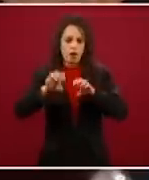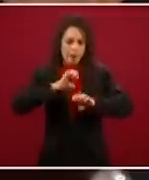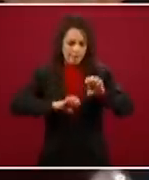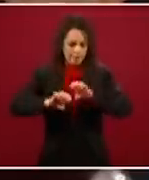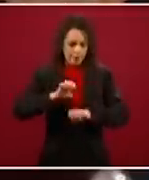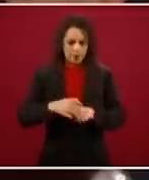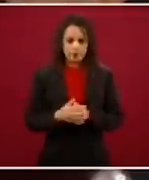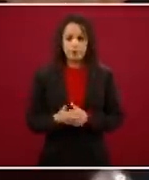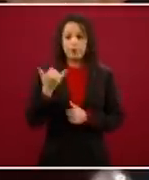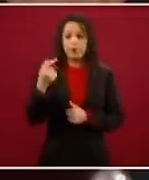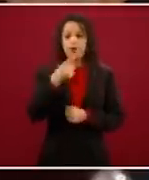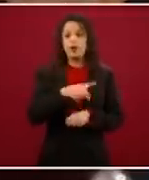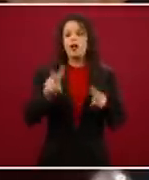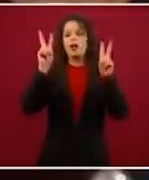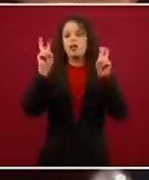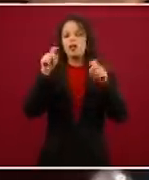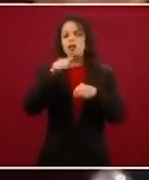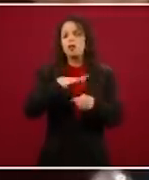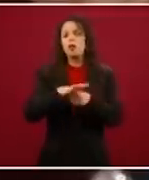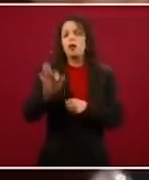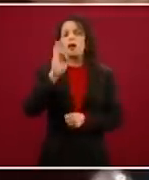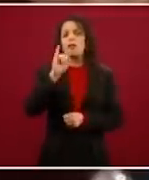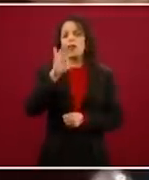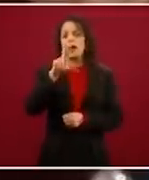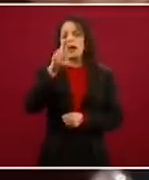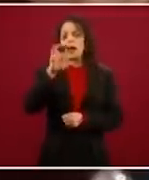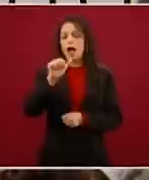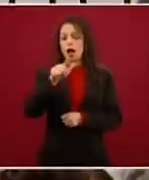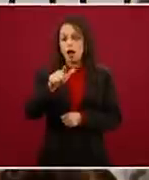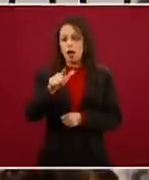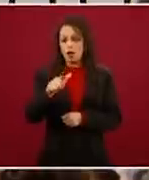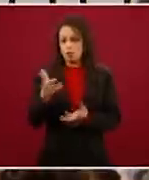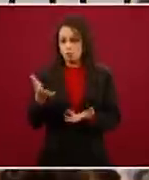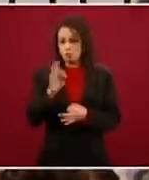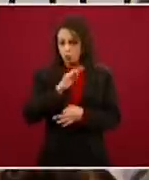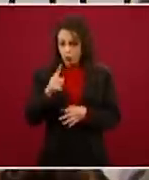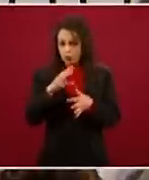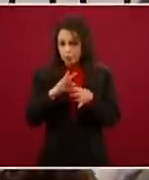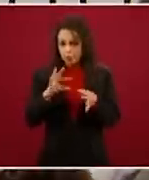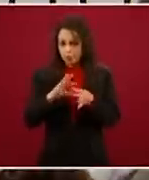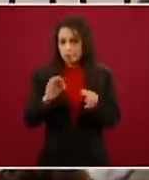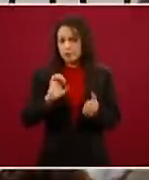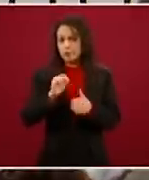de lado, el tema de FICREA, ¿tiene algo al respecto? A ver,